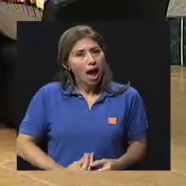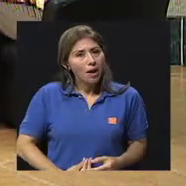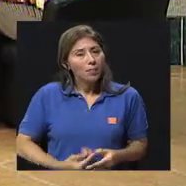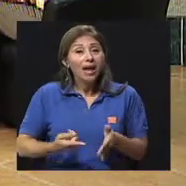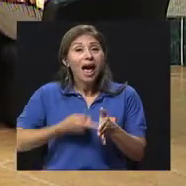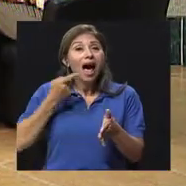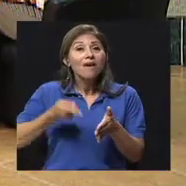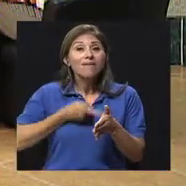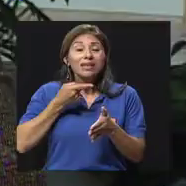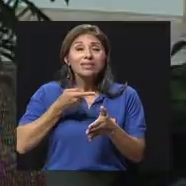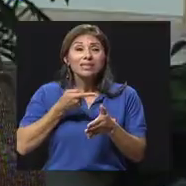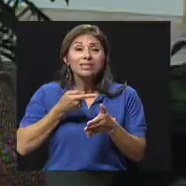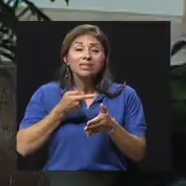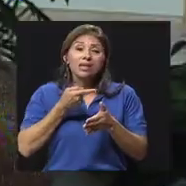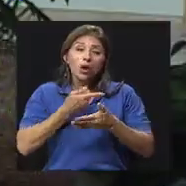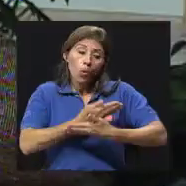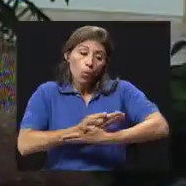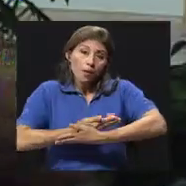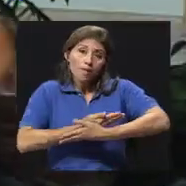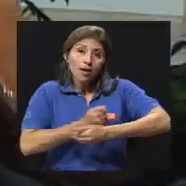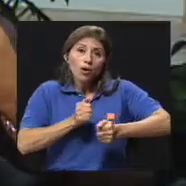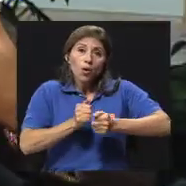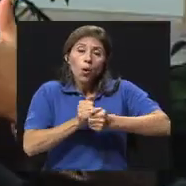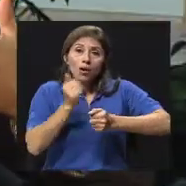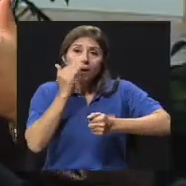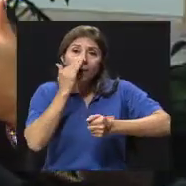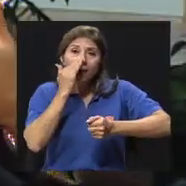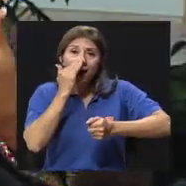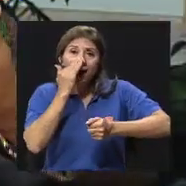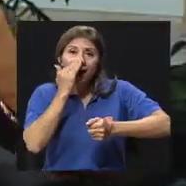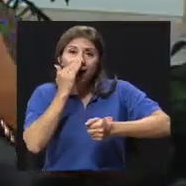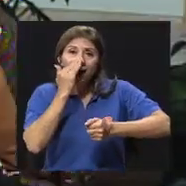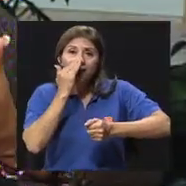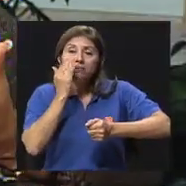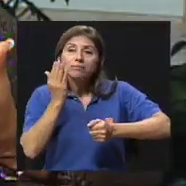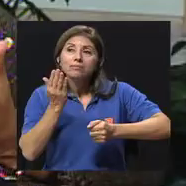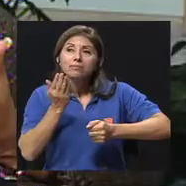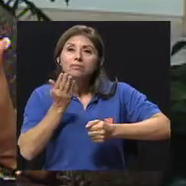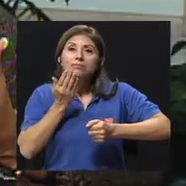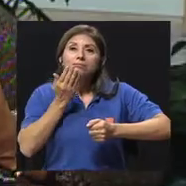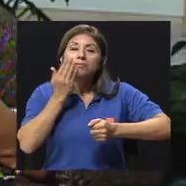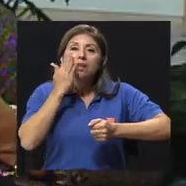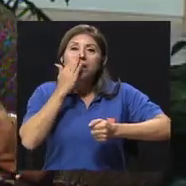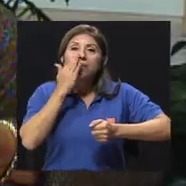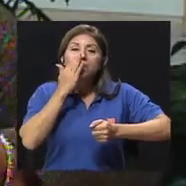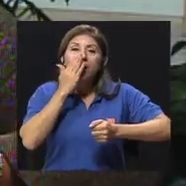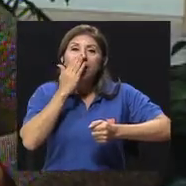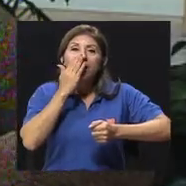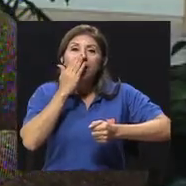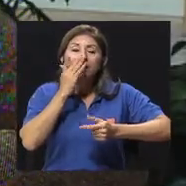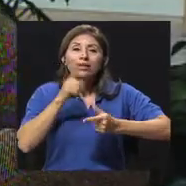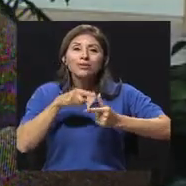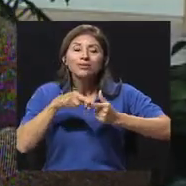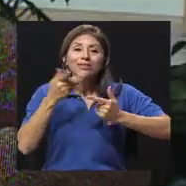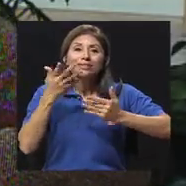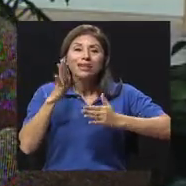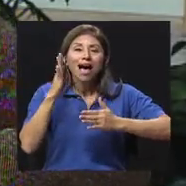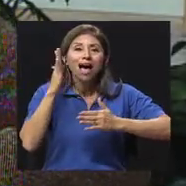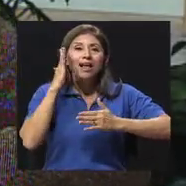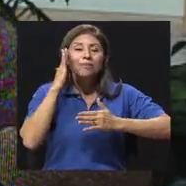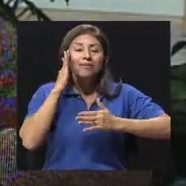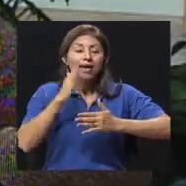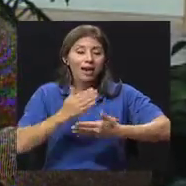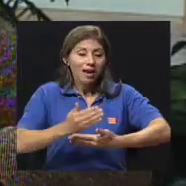bebé, está con su mamá, el bebé con solo que huela a la mamá, se lo pone un poquitito que el bebé